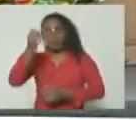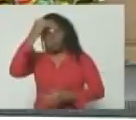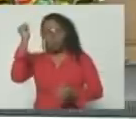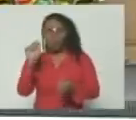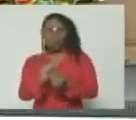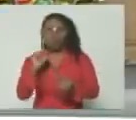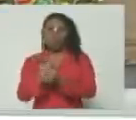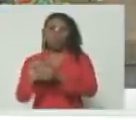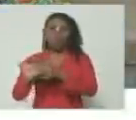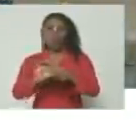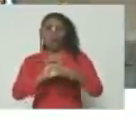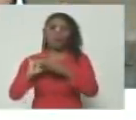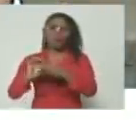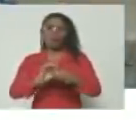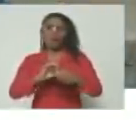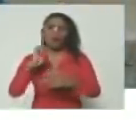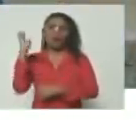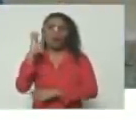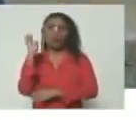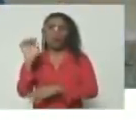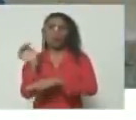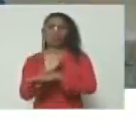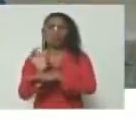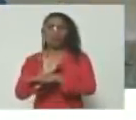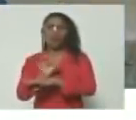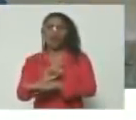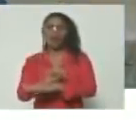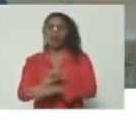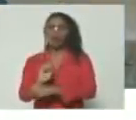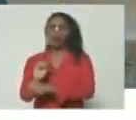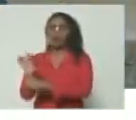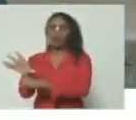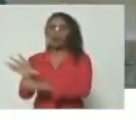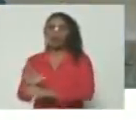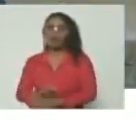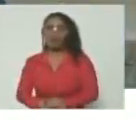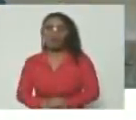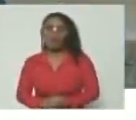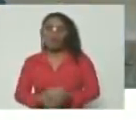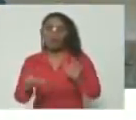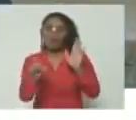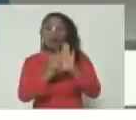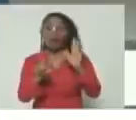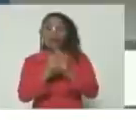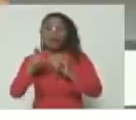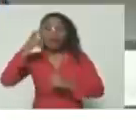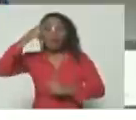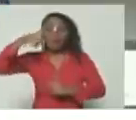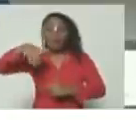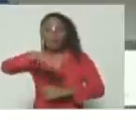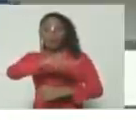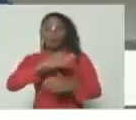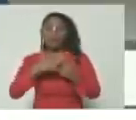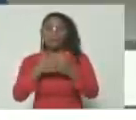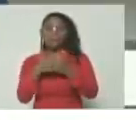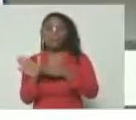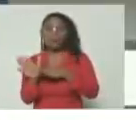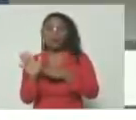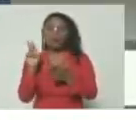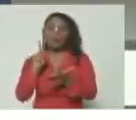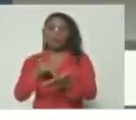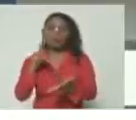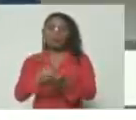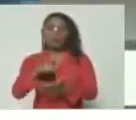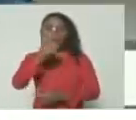Unión Europea y de los funcionarios que mandó. Cuando la ley de ciudades comunales lo que le abre las compuertas a la participación